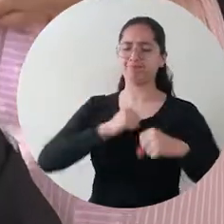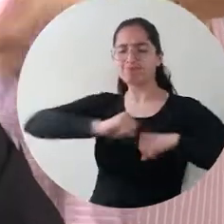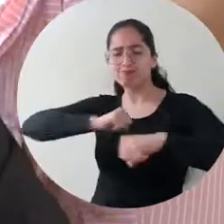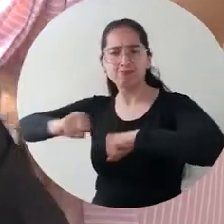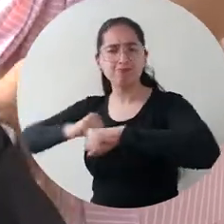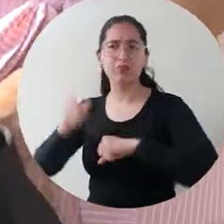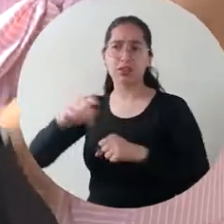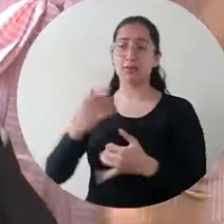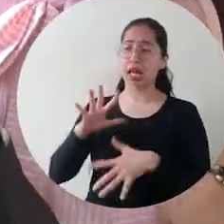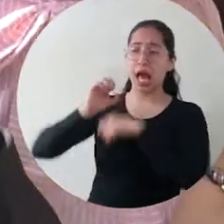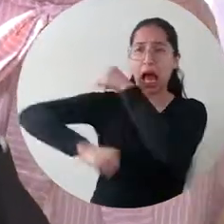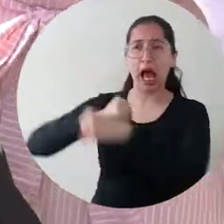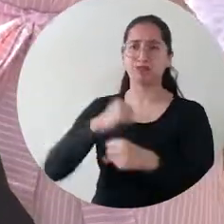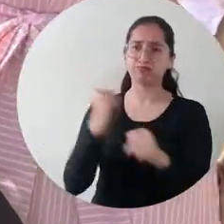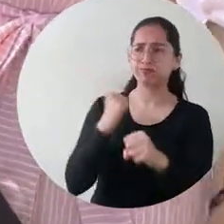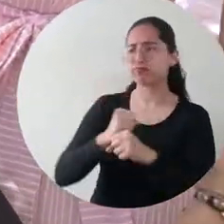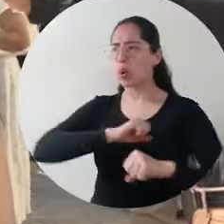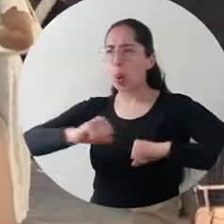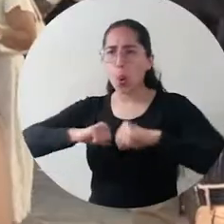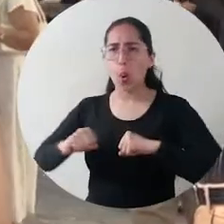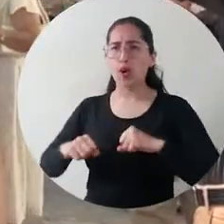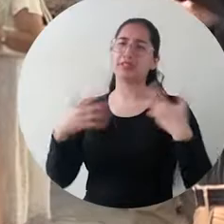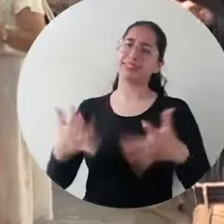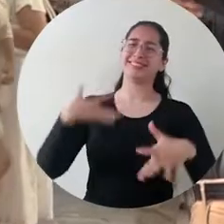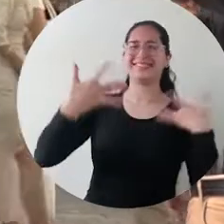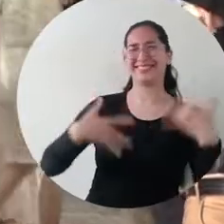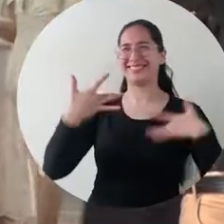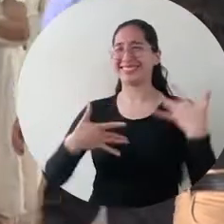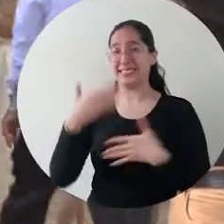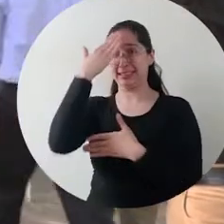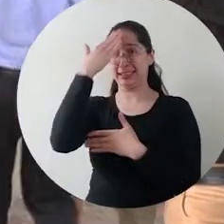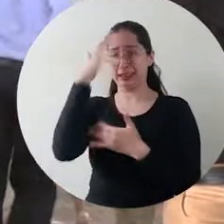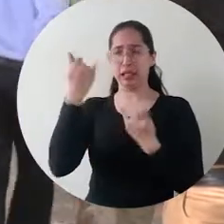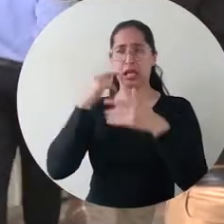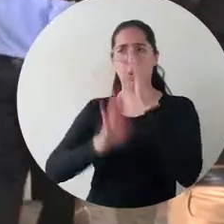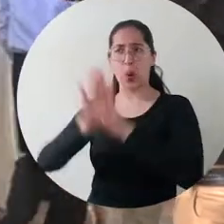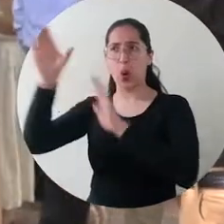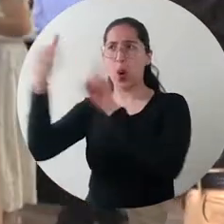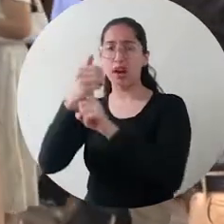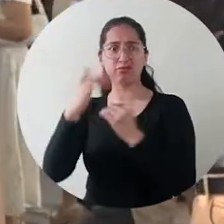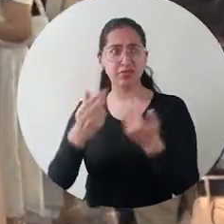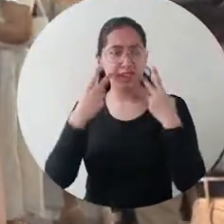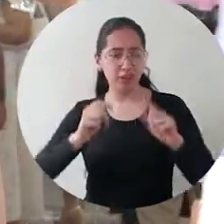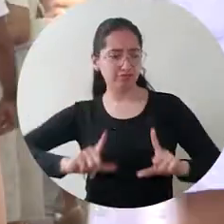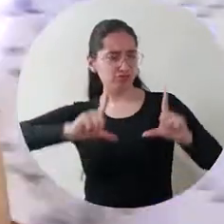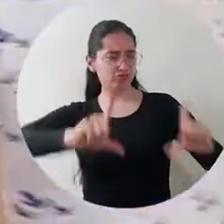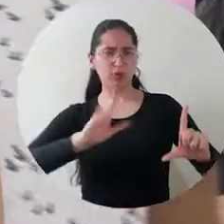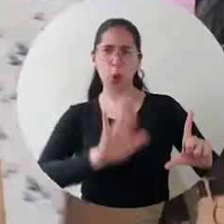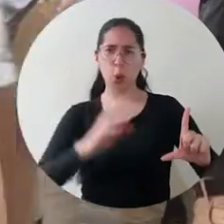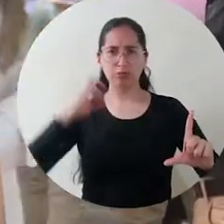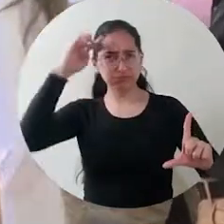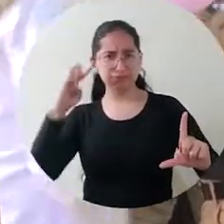dedicación, a lo largo de 5 años trabajamos. Con mucha alegría, sabiendo de que es un gran logro para él haber alcanzado este